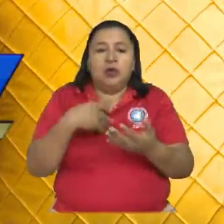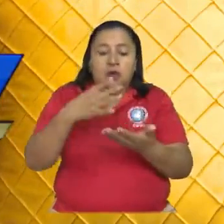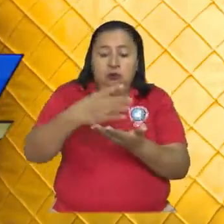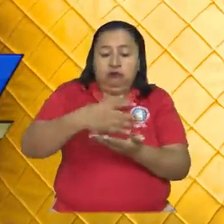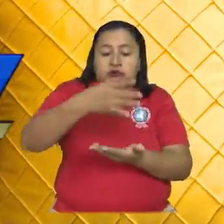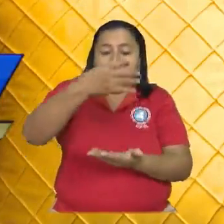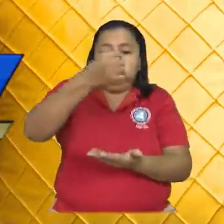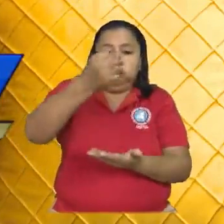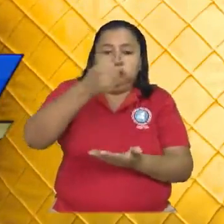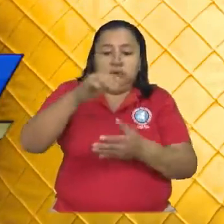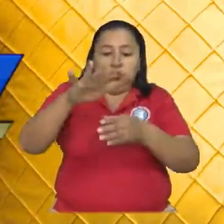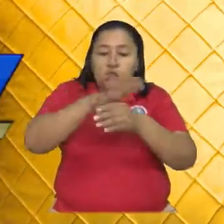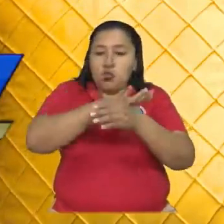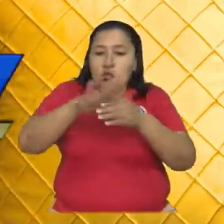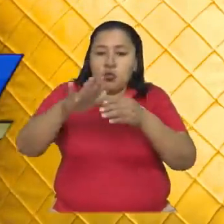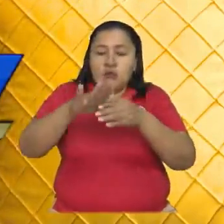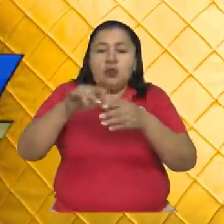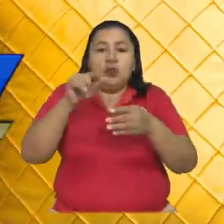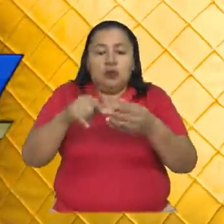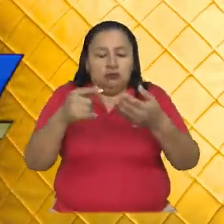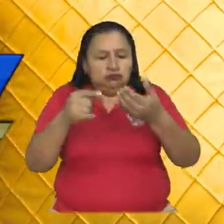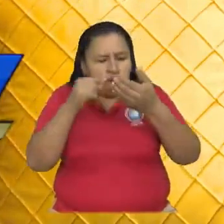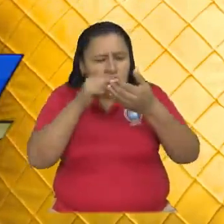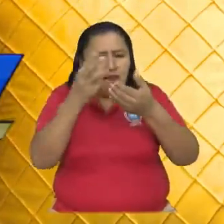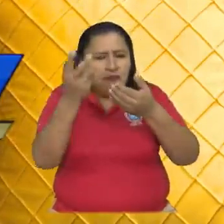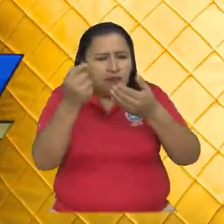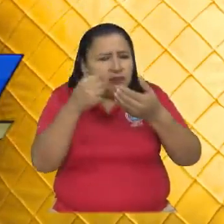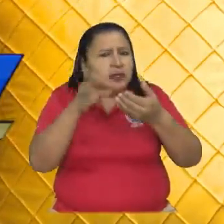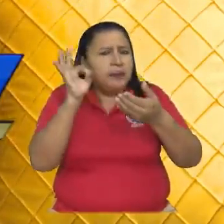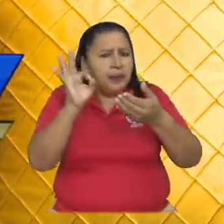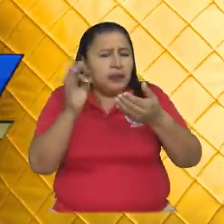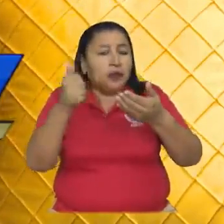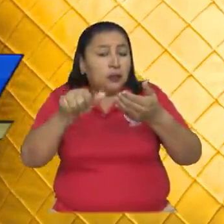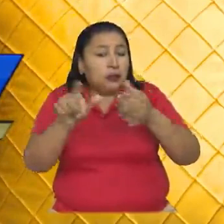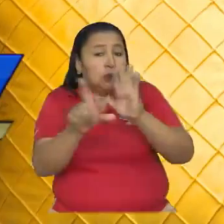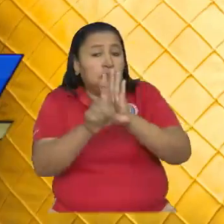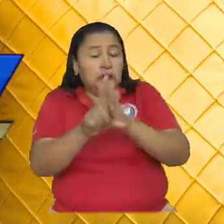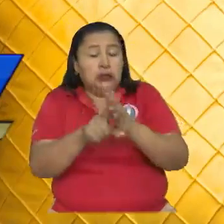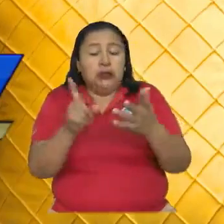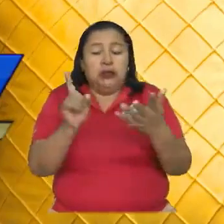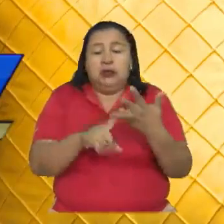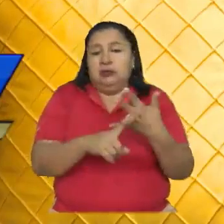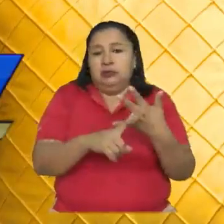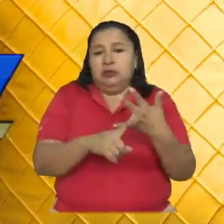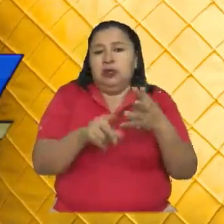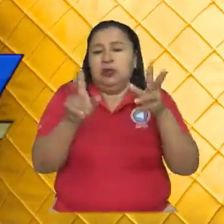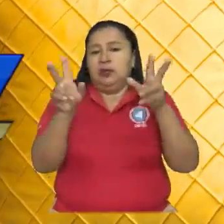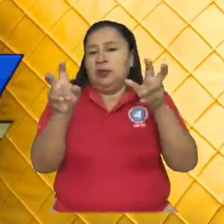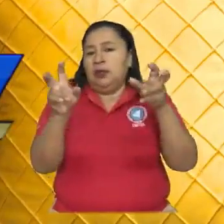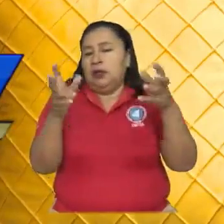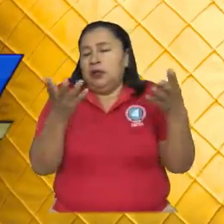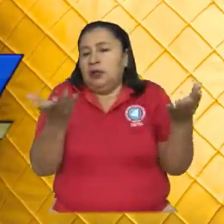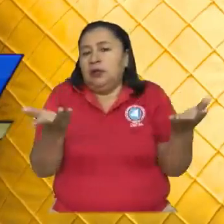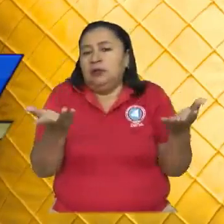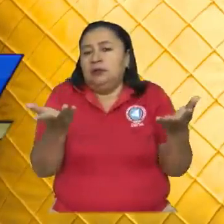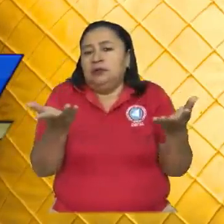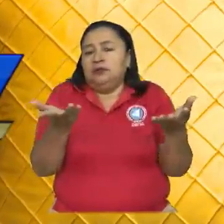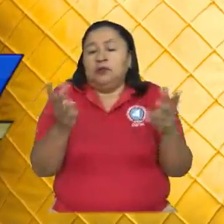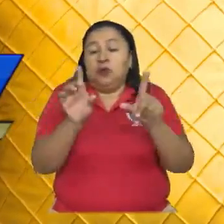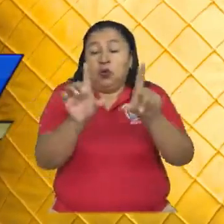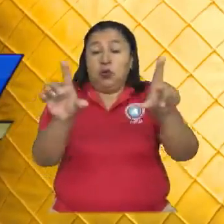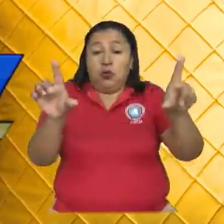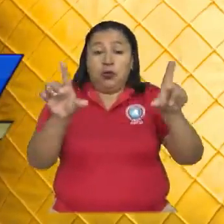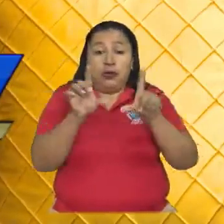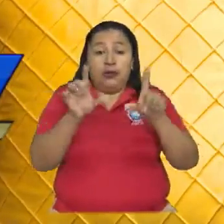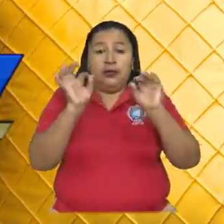embotelladas pues estén con la vigencia suficiente que mandata la ley, okay, el tema de que las